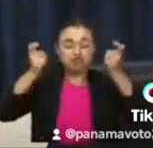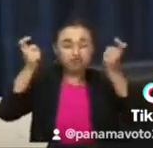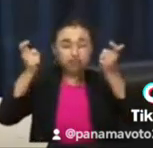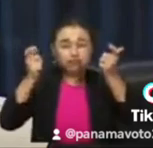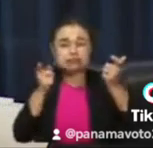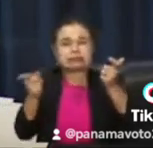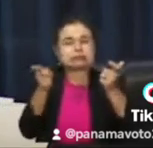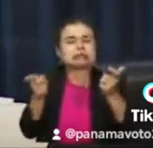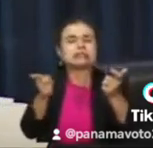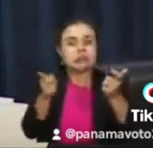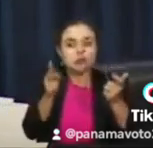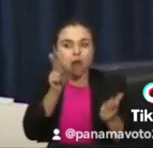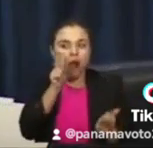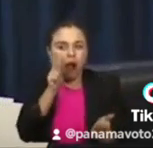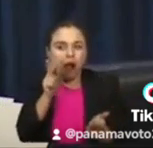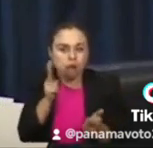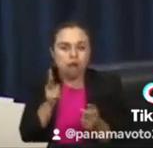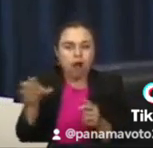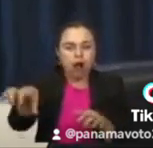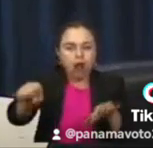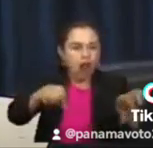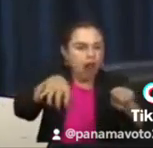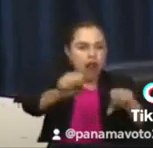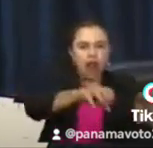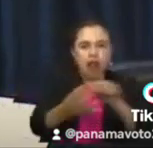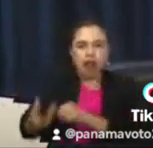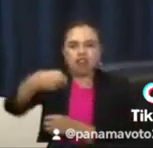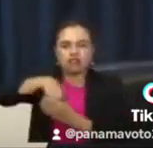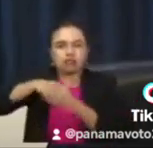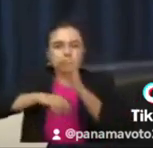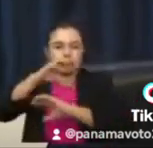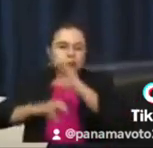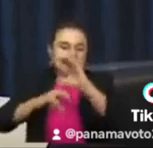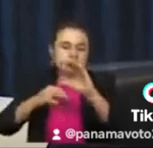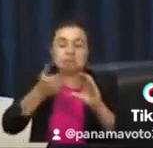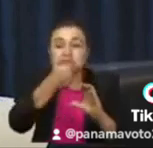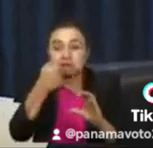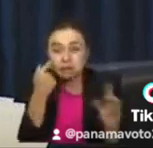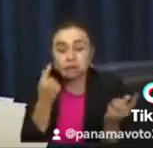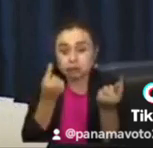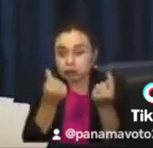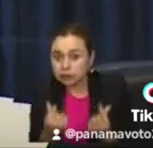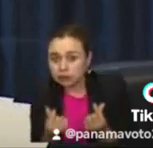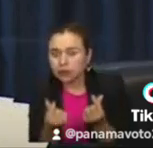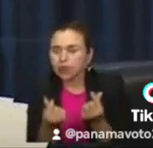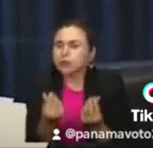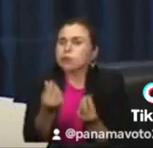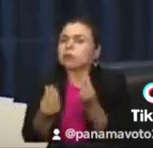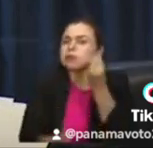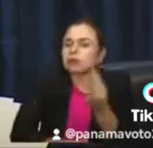precios. Que esos precios están condicionados a situaciones que